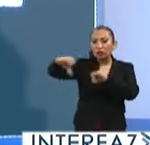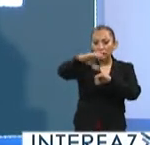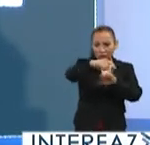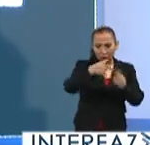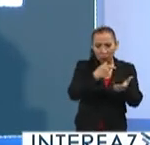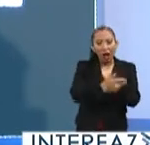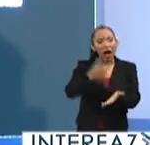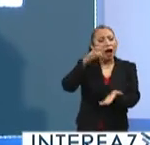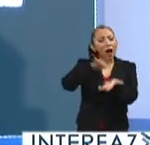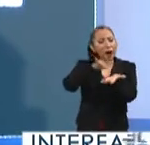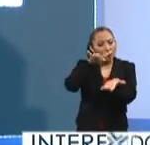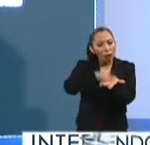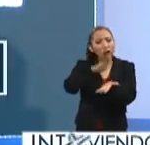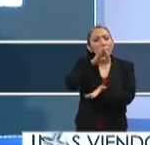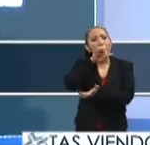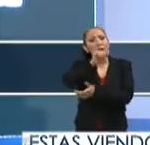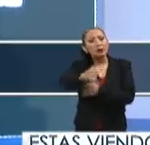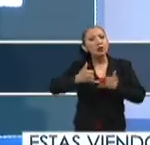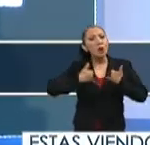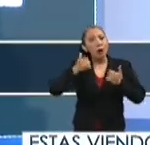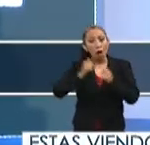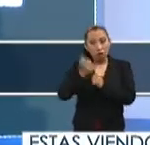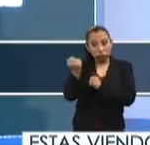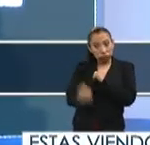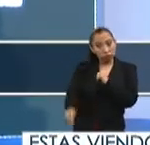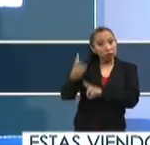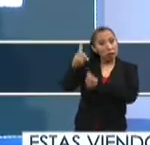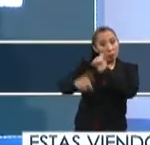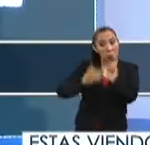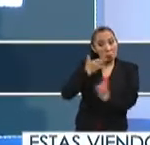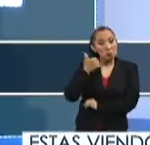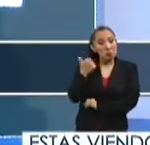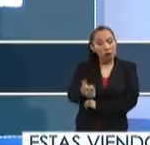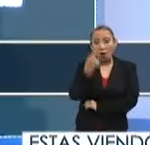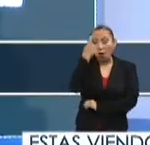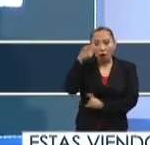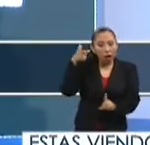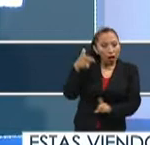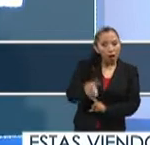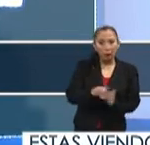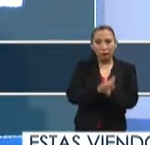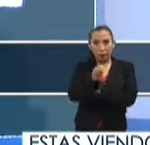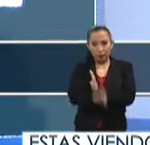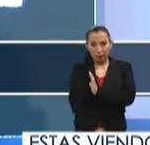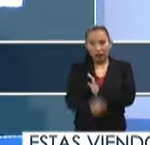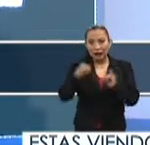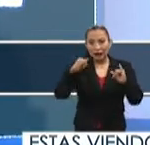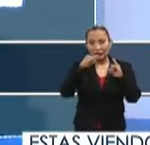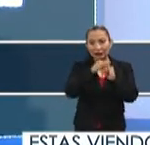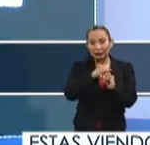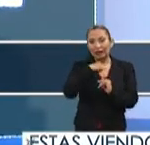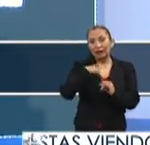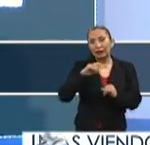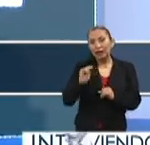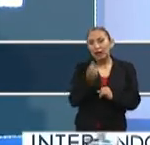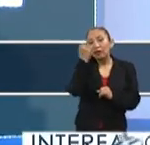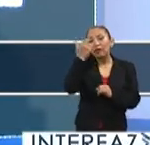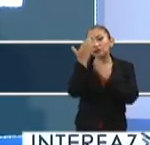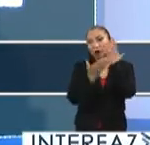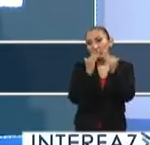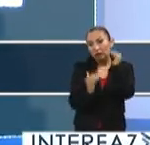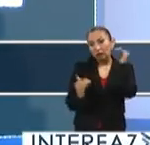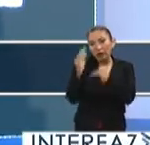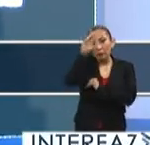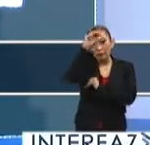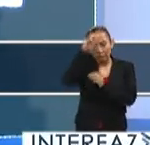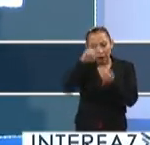ofrecen financiamiento y becas a jóvenes con talentos deportivos, entre las que destacan, por ejemplo, el Instituto Tecnológico y de Estudios